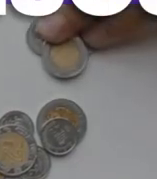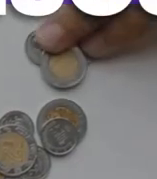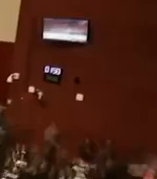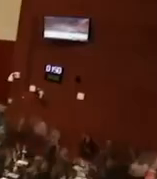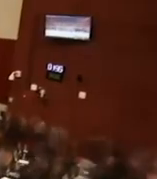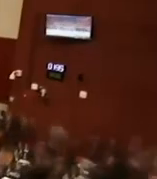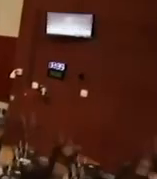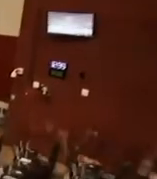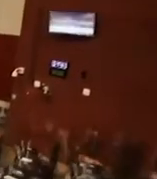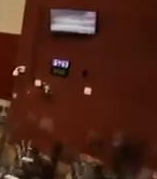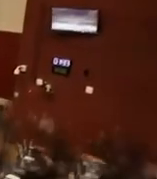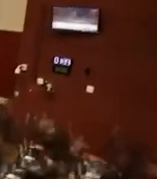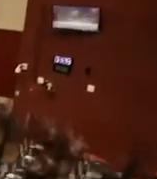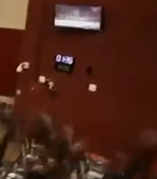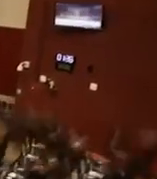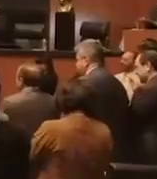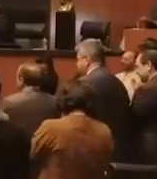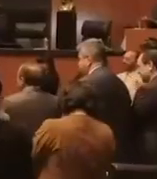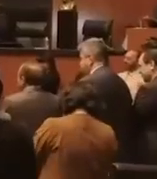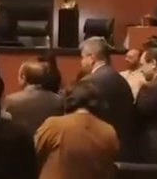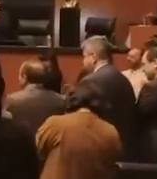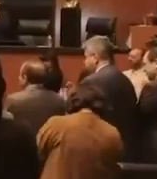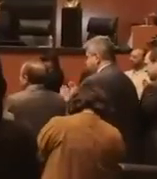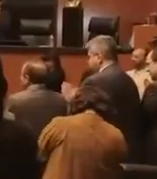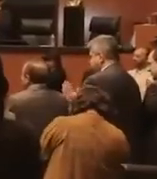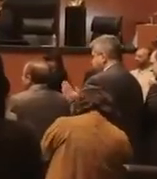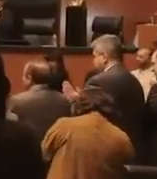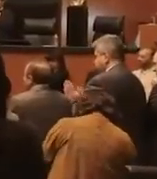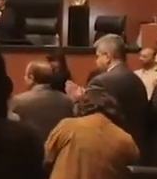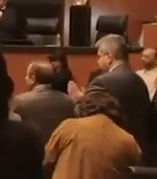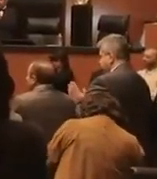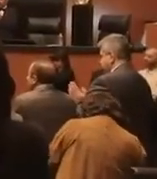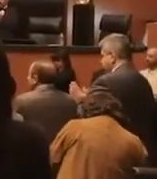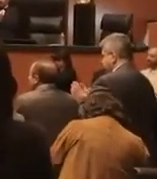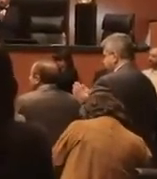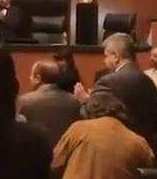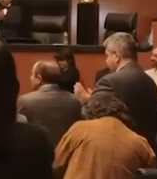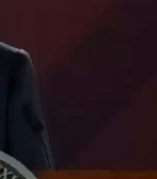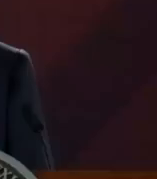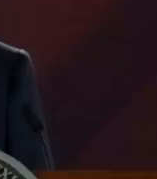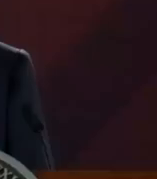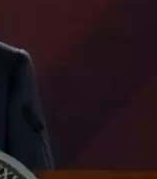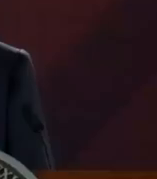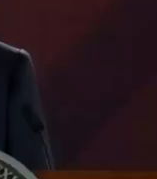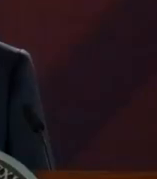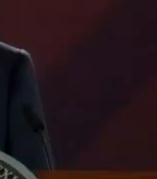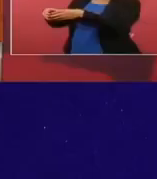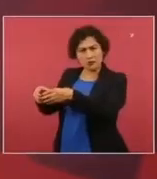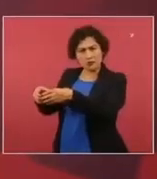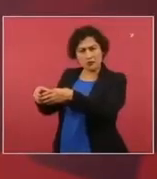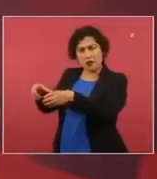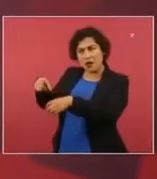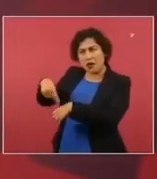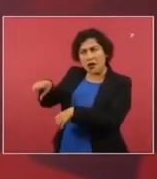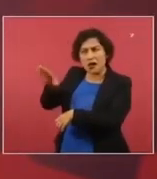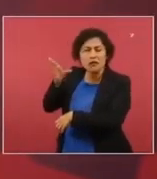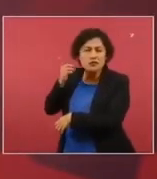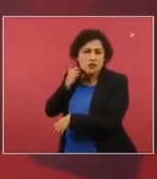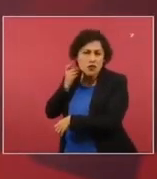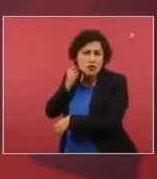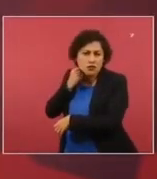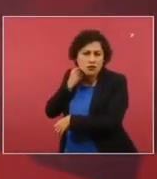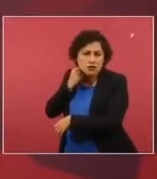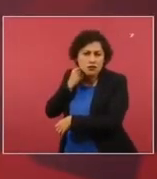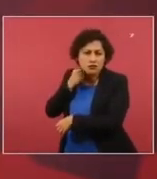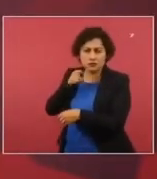presidente. El propio Senado de la República ya aclaró que esta iniciativa será rechazada, mientras que el propio presidente López Obrador ha enfatizado